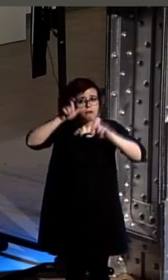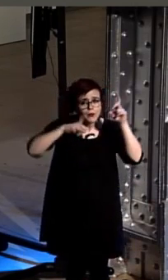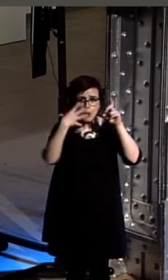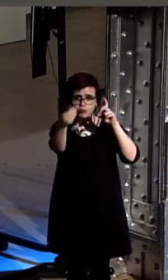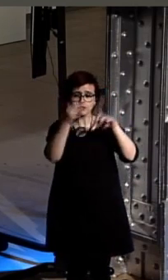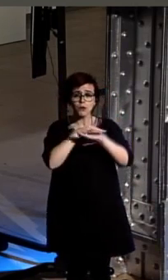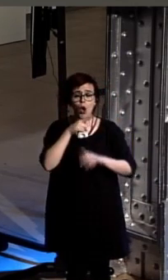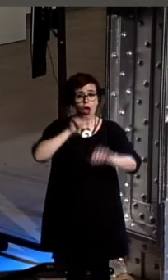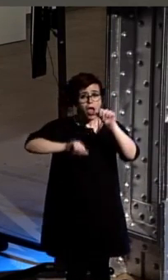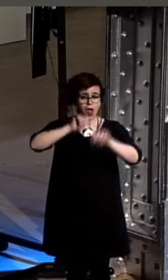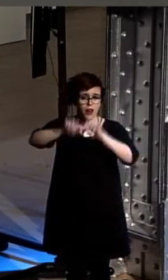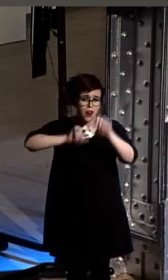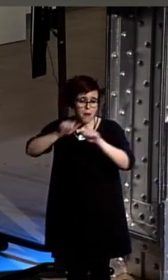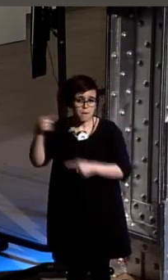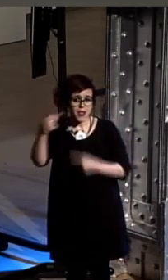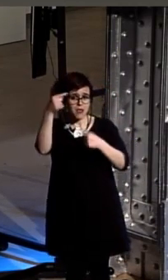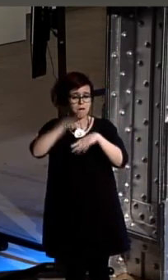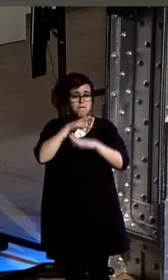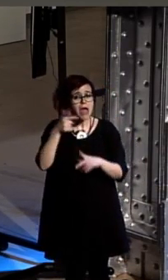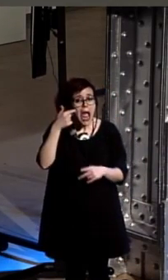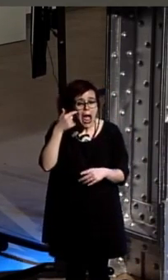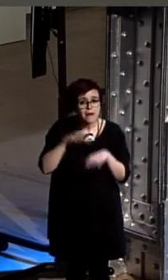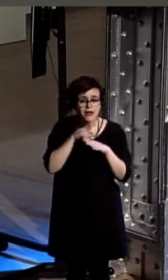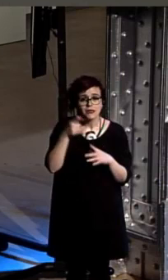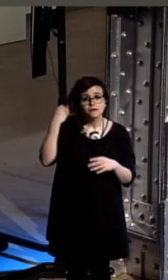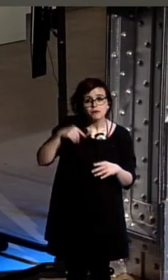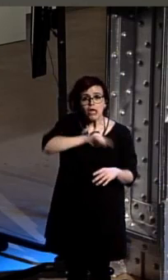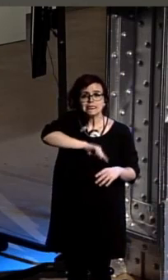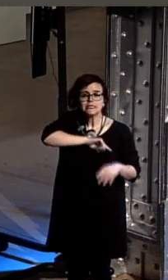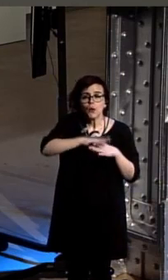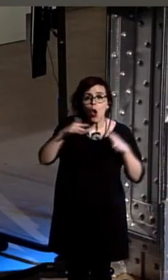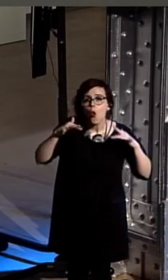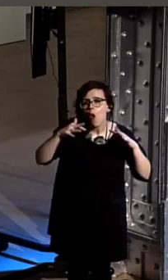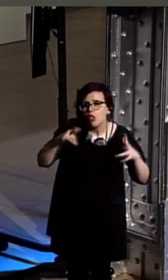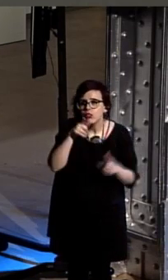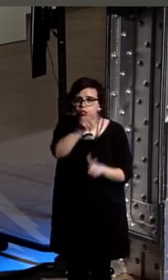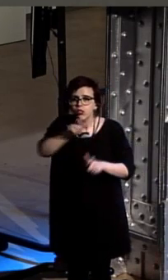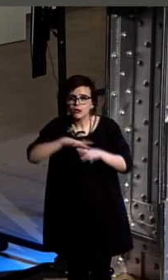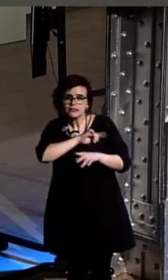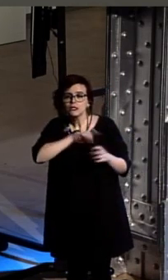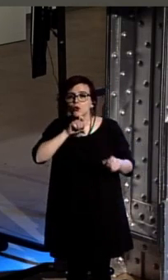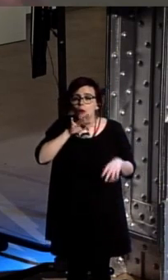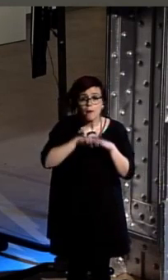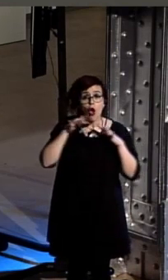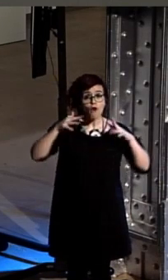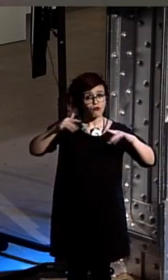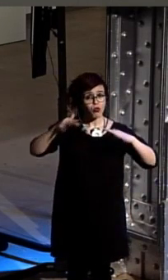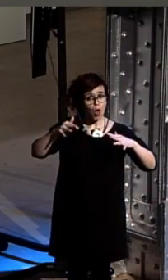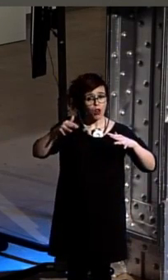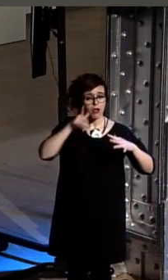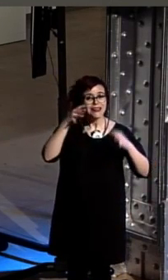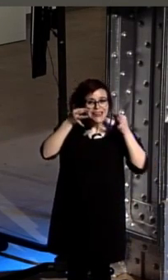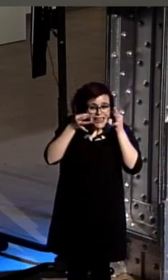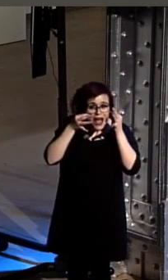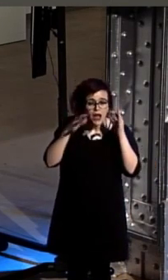en la primera liga, en la Liga Nacional, para ver qué están sintiendo los jugadores. Pero mis fuentes me dicen que en el mundo del fútbol están